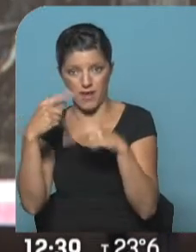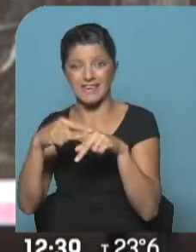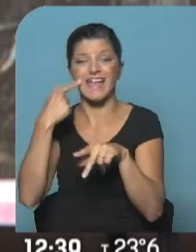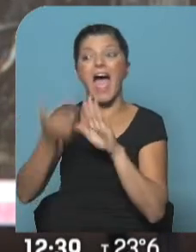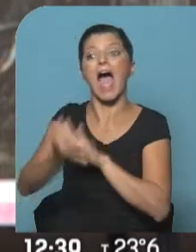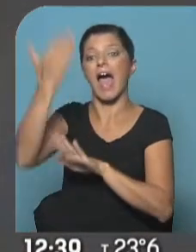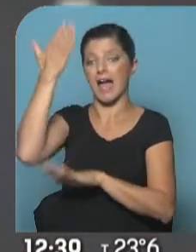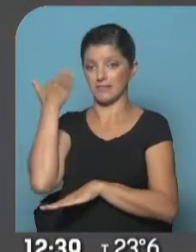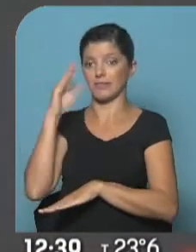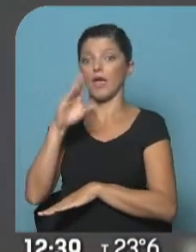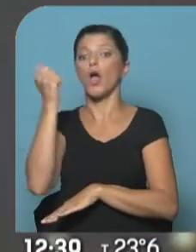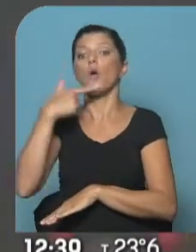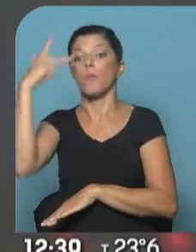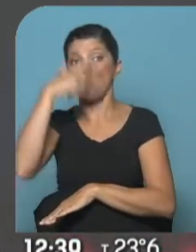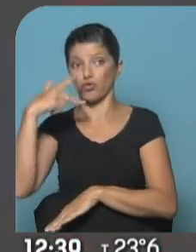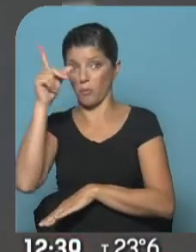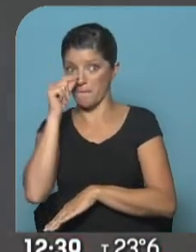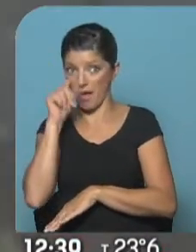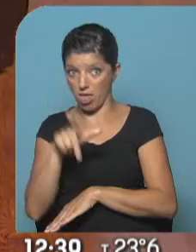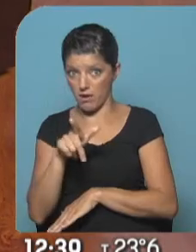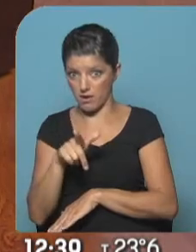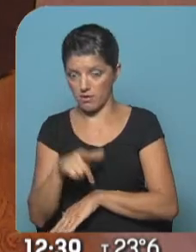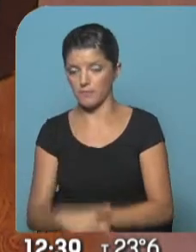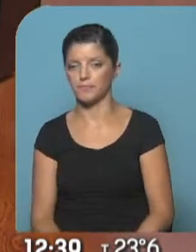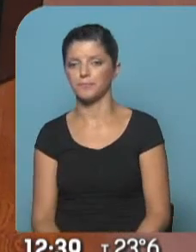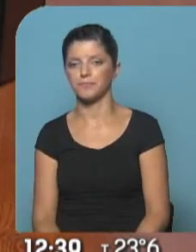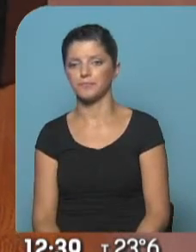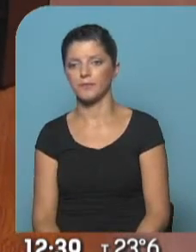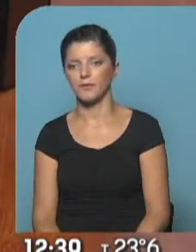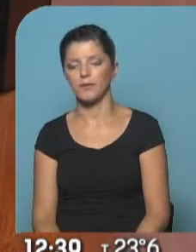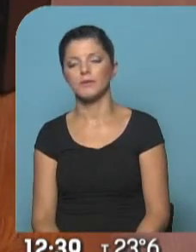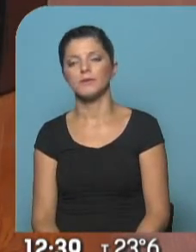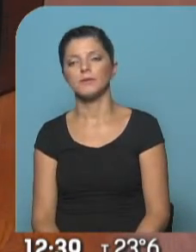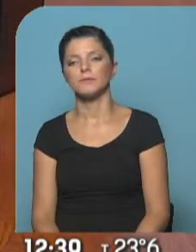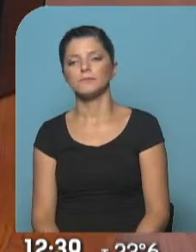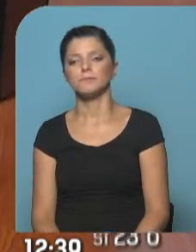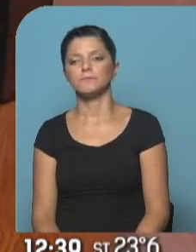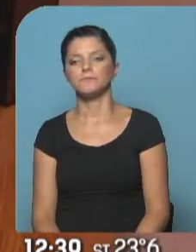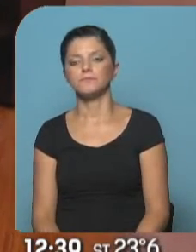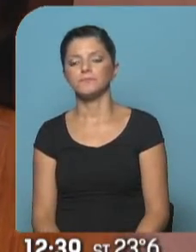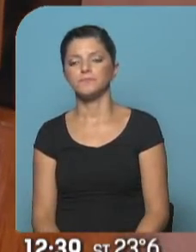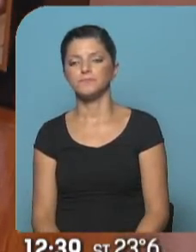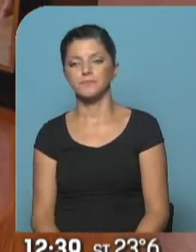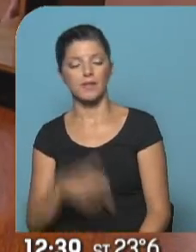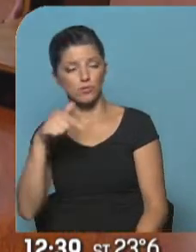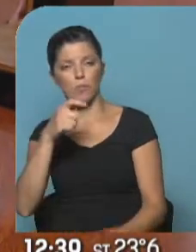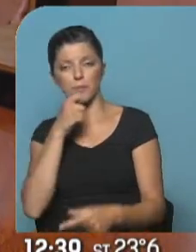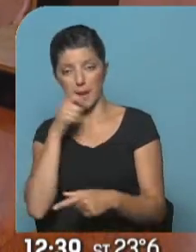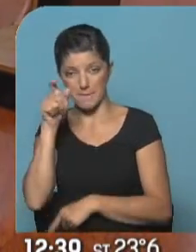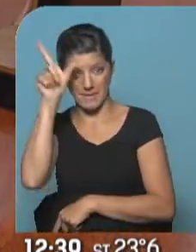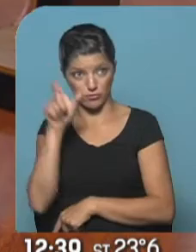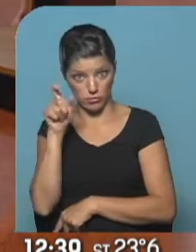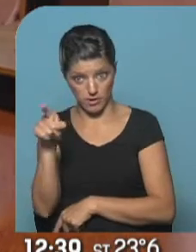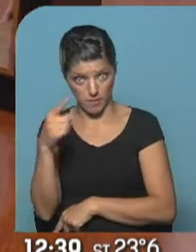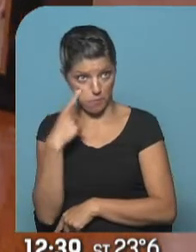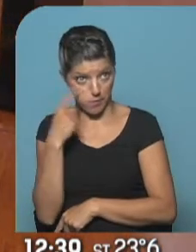Bush, padre. Justamente eso, Sí. el tema de las loterías, que se ponga en juego esto, porque efectivamente el atacante que vive,